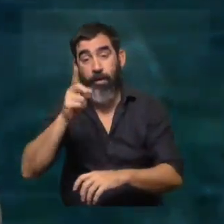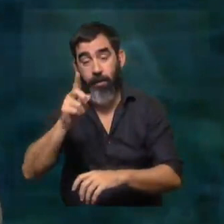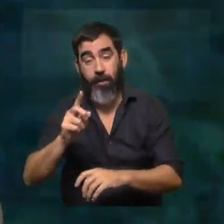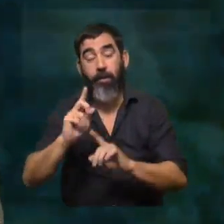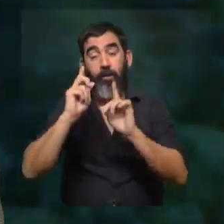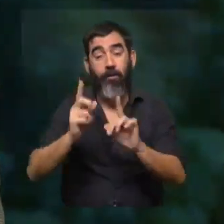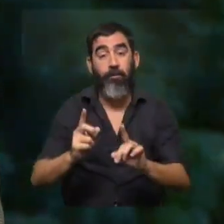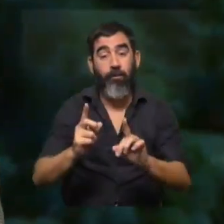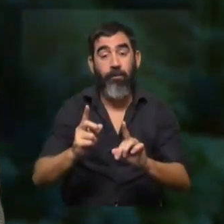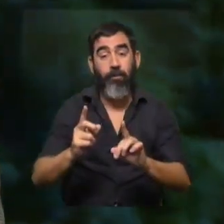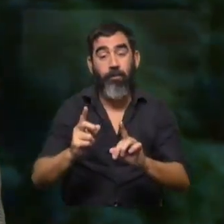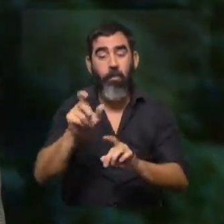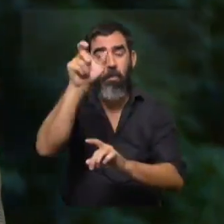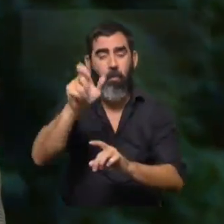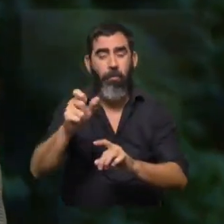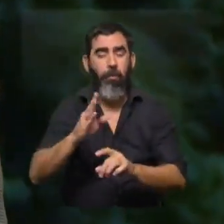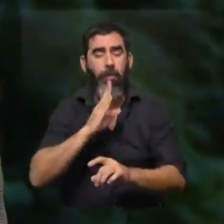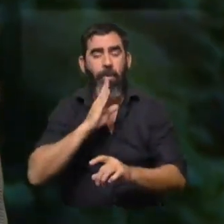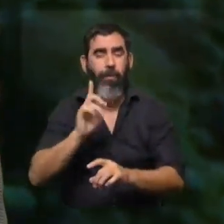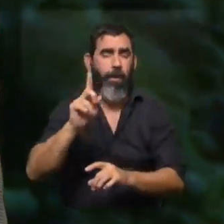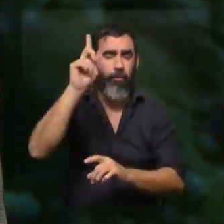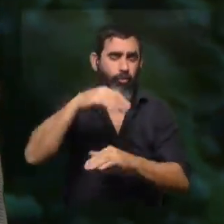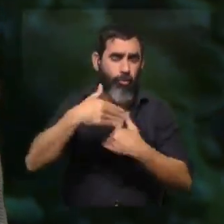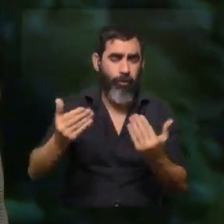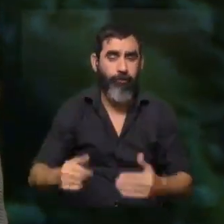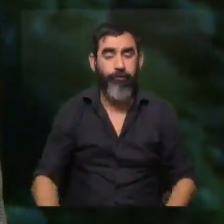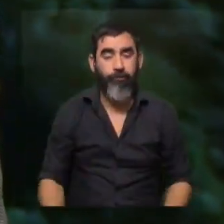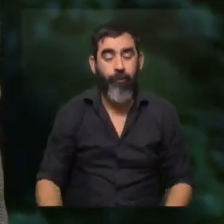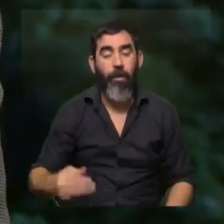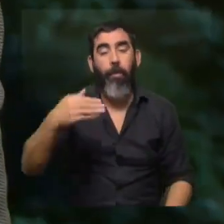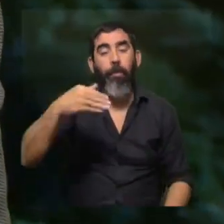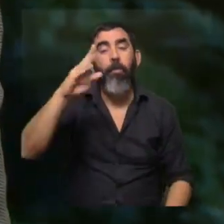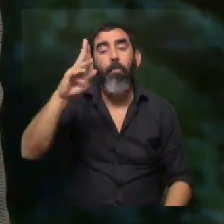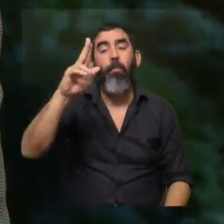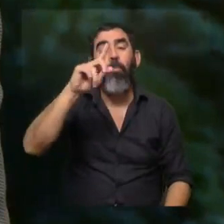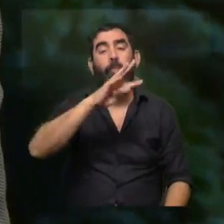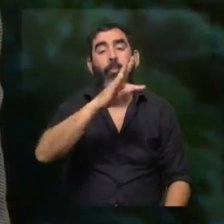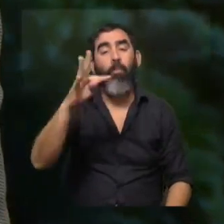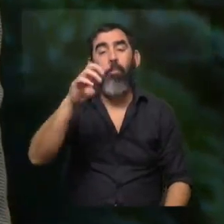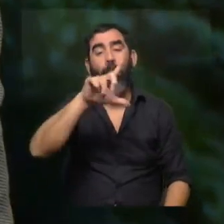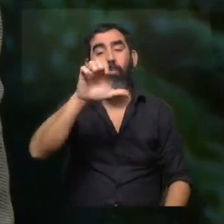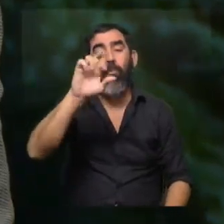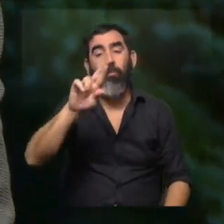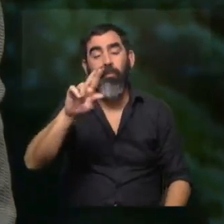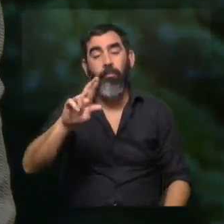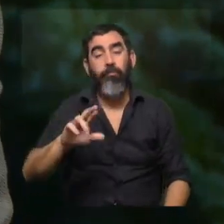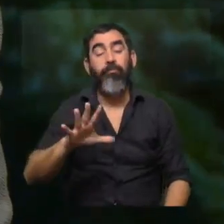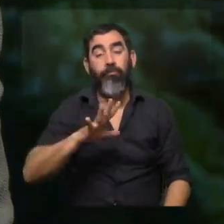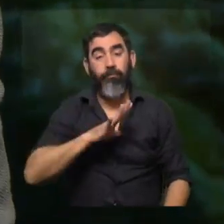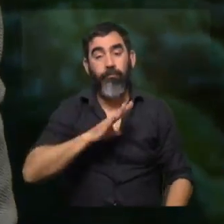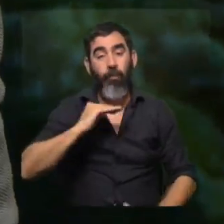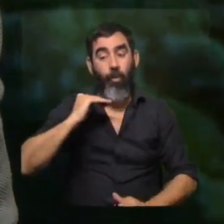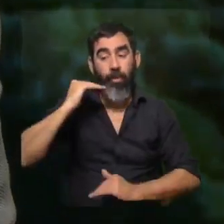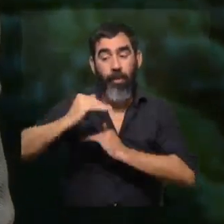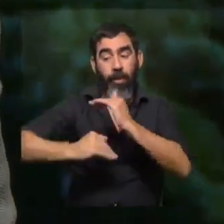un filántropo norteamericano, Butler, ha generado todo un desarrollo allí